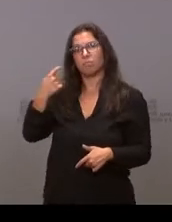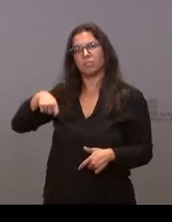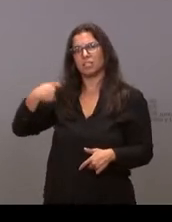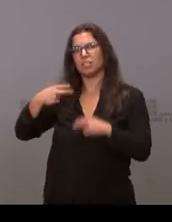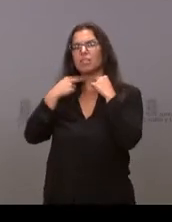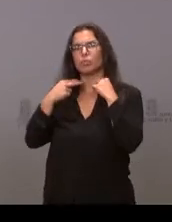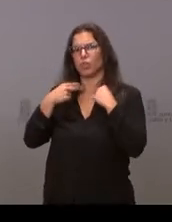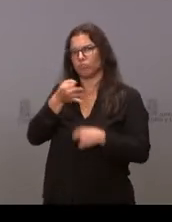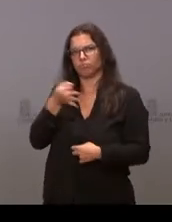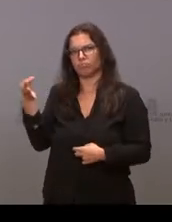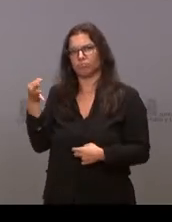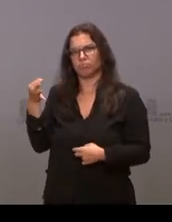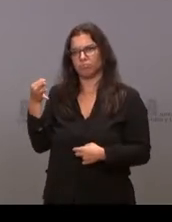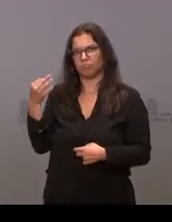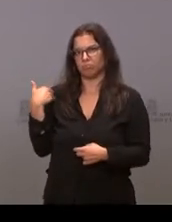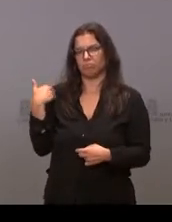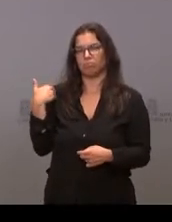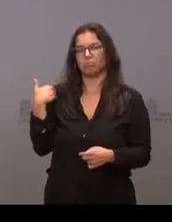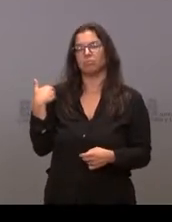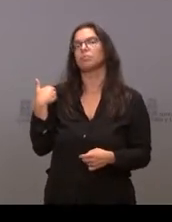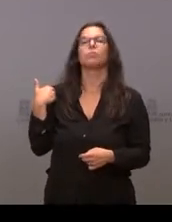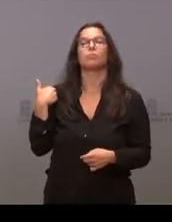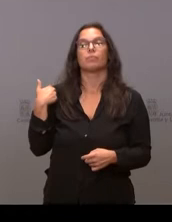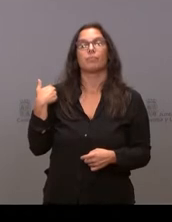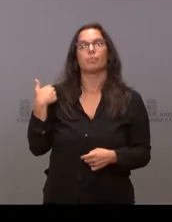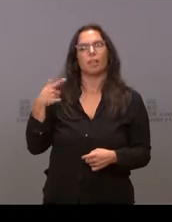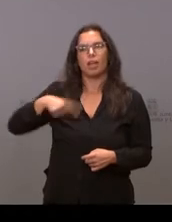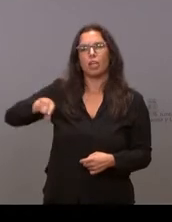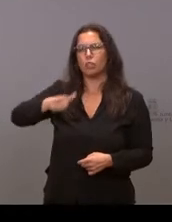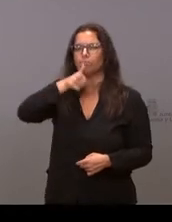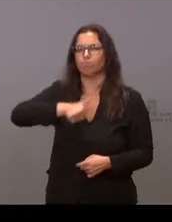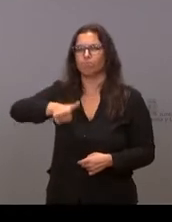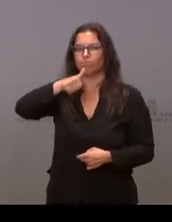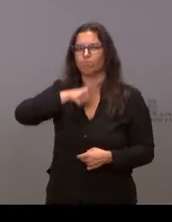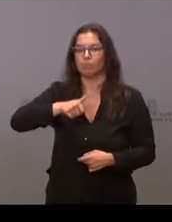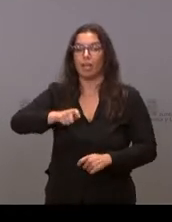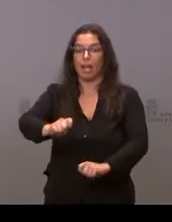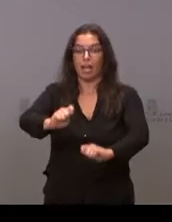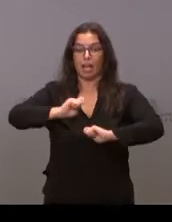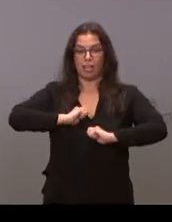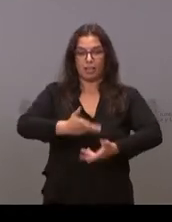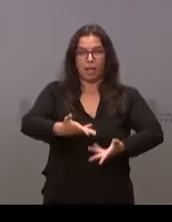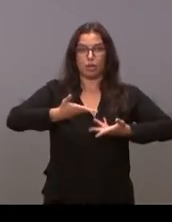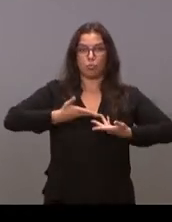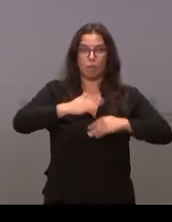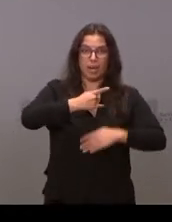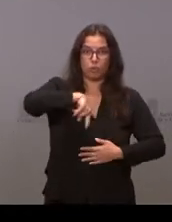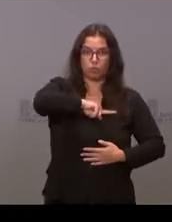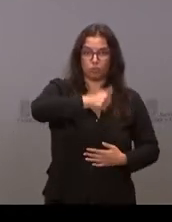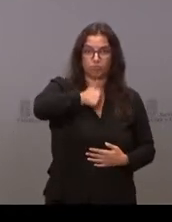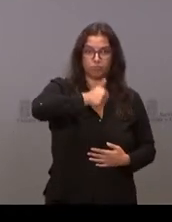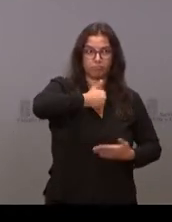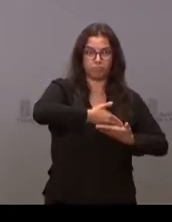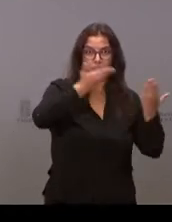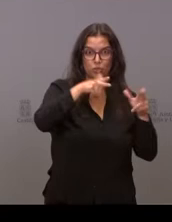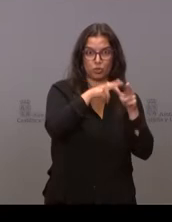presidente de la Diputación hace un momento, ha resistido y nos ha hecho resistir al conjunto de la sociedad,